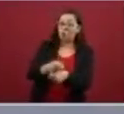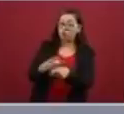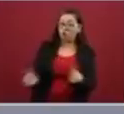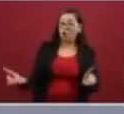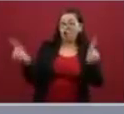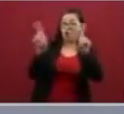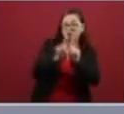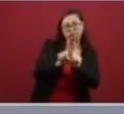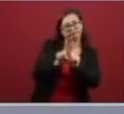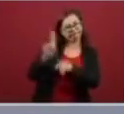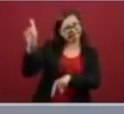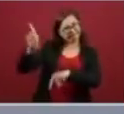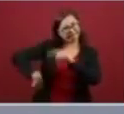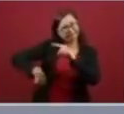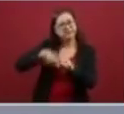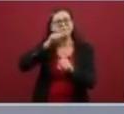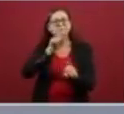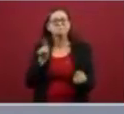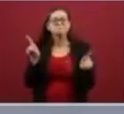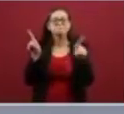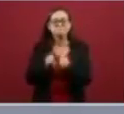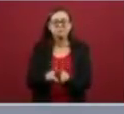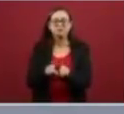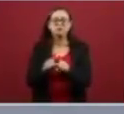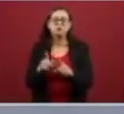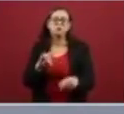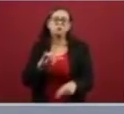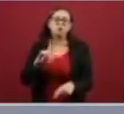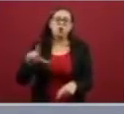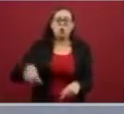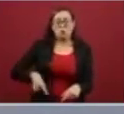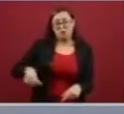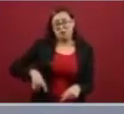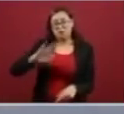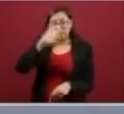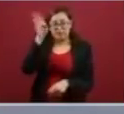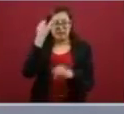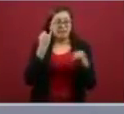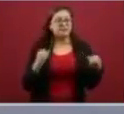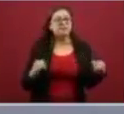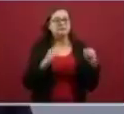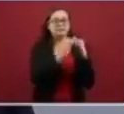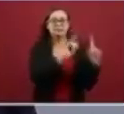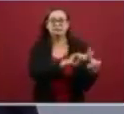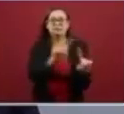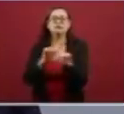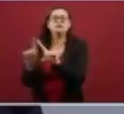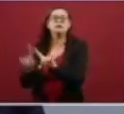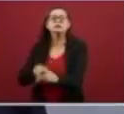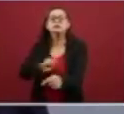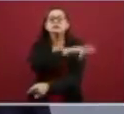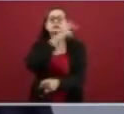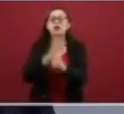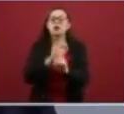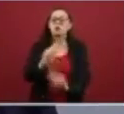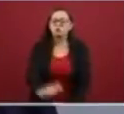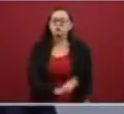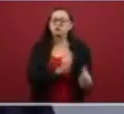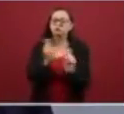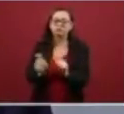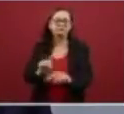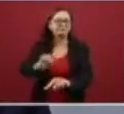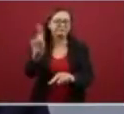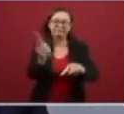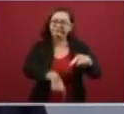los delegados de las dependencias del gobierno federal en los estados. Ya